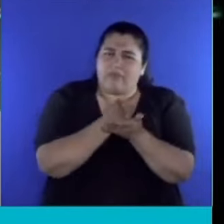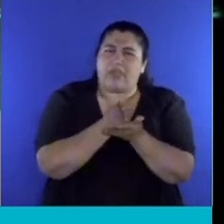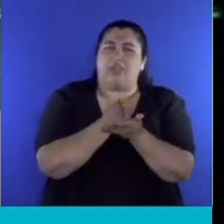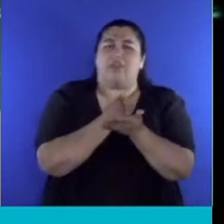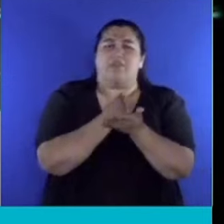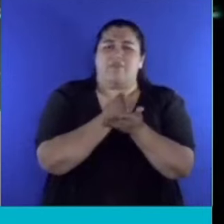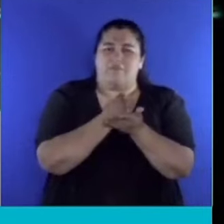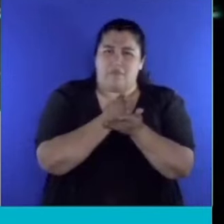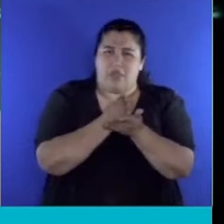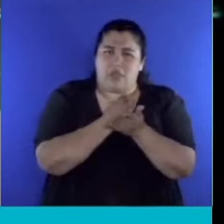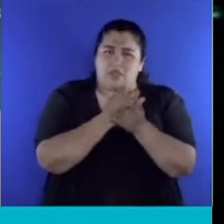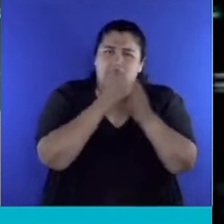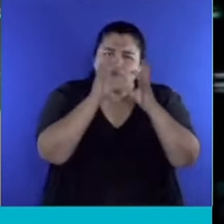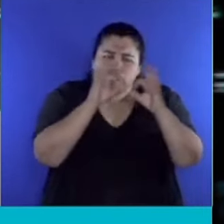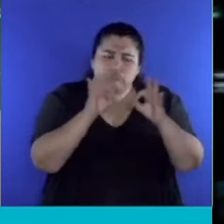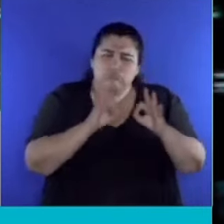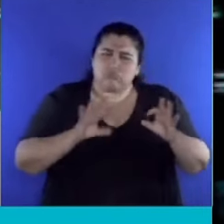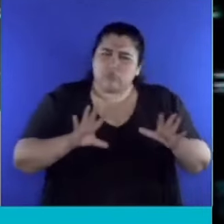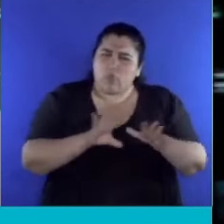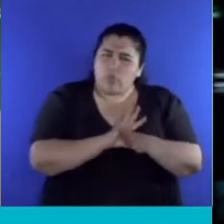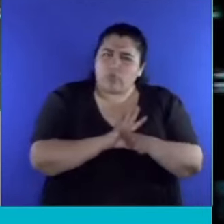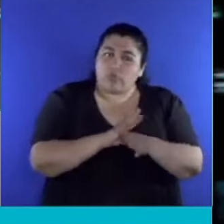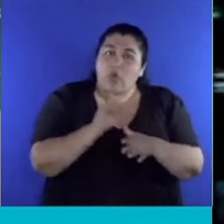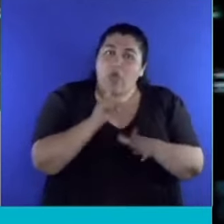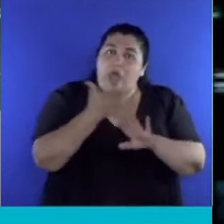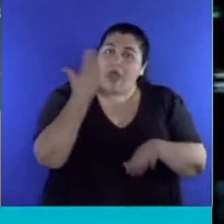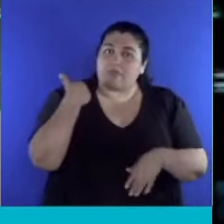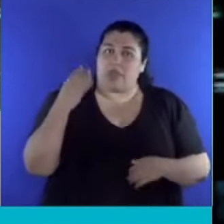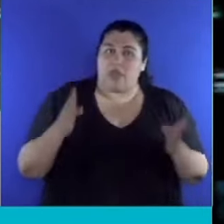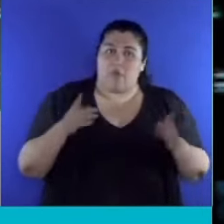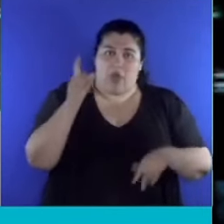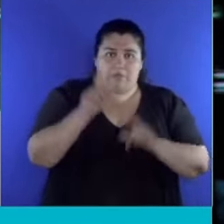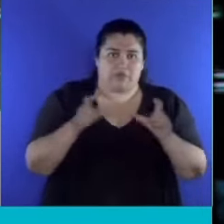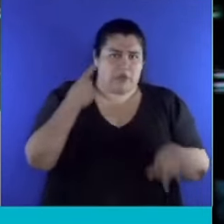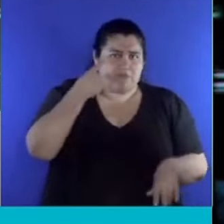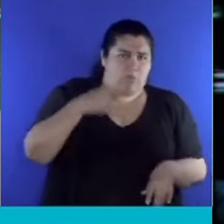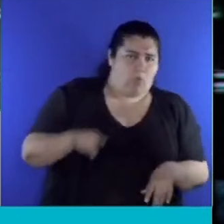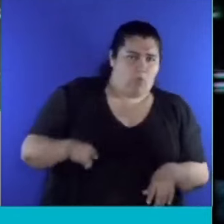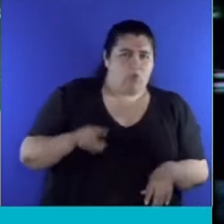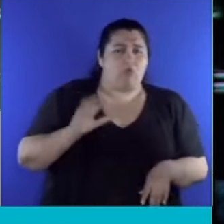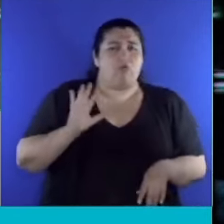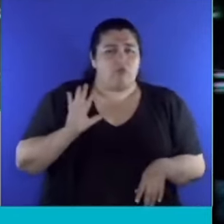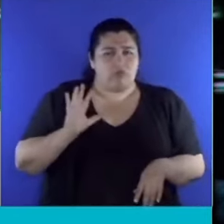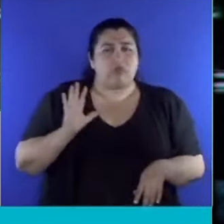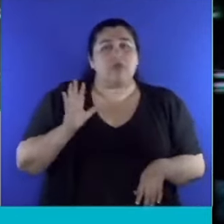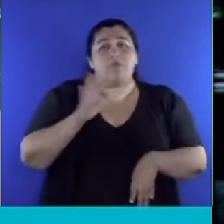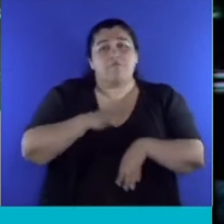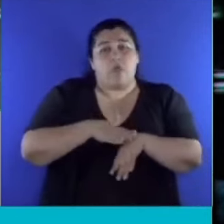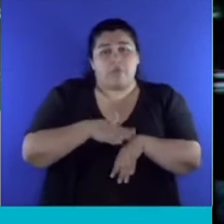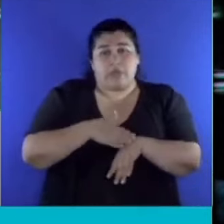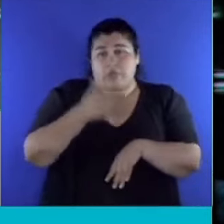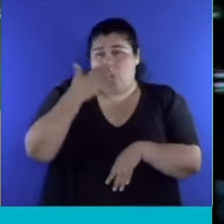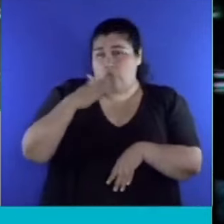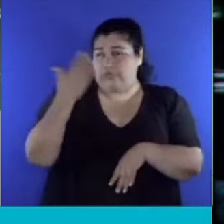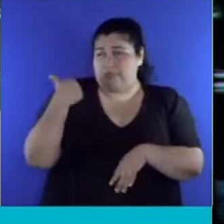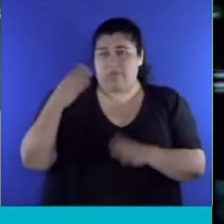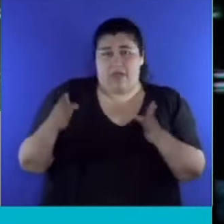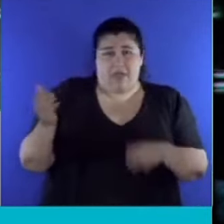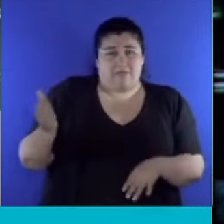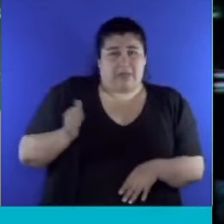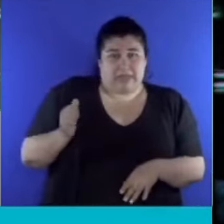una manera muy correcta lo que en ese momento muchos no conocían a un año de instaurarse la última dictadura